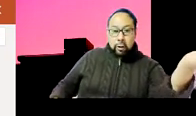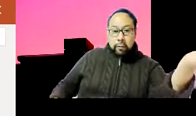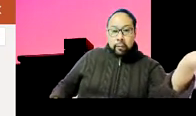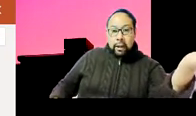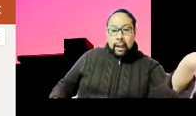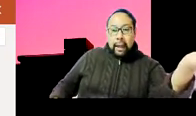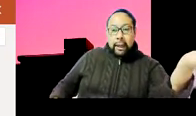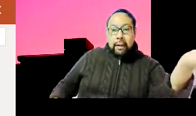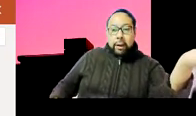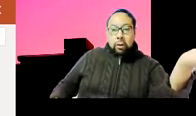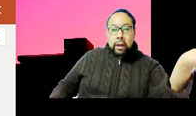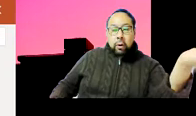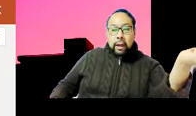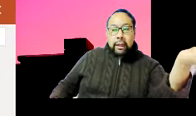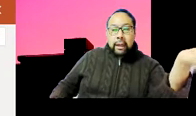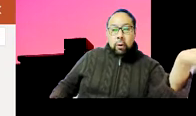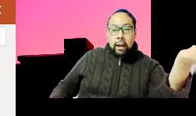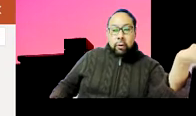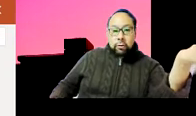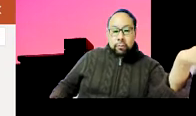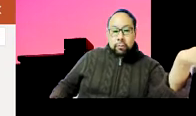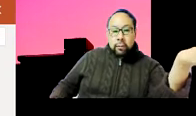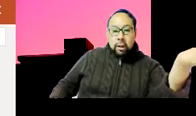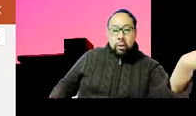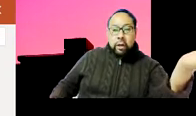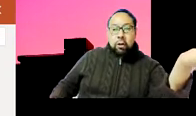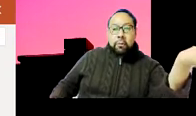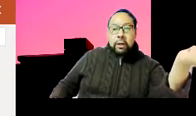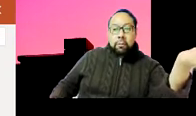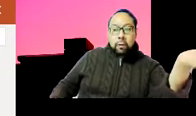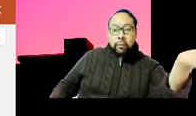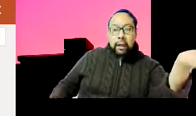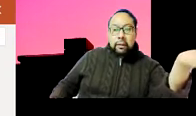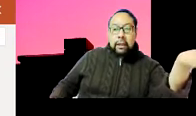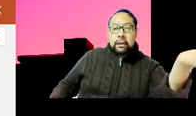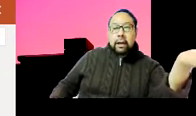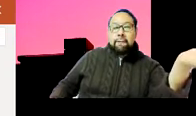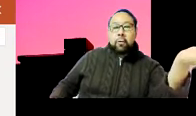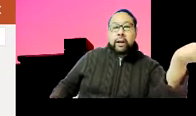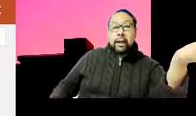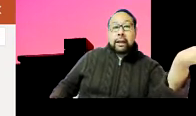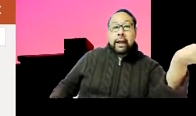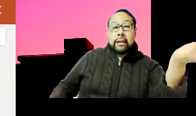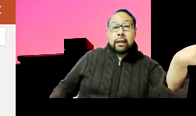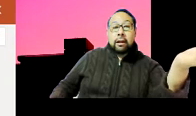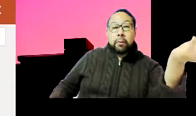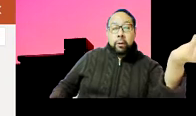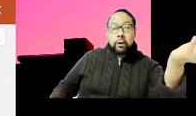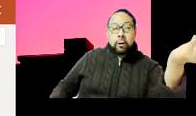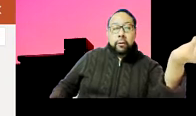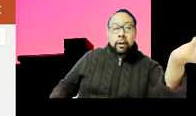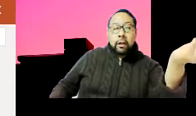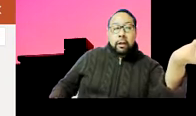una opinión, aquella persona con la que dialogamos no es lo mismo que intentar influir en las creencias